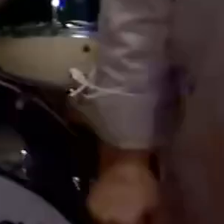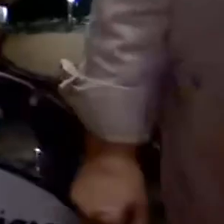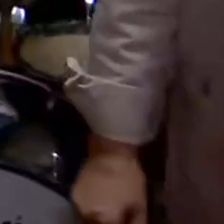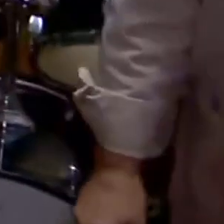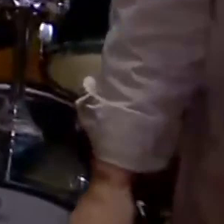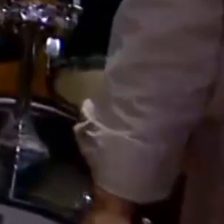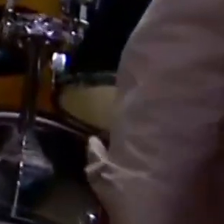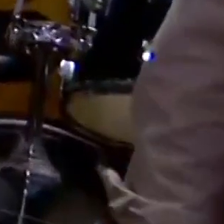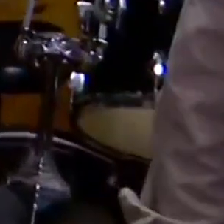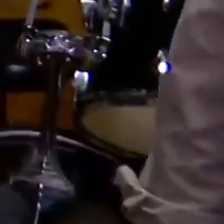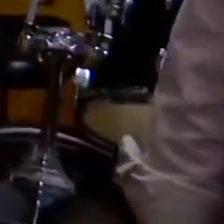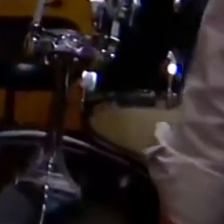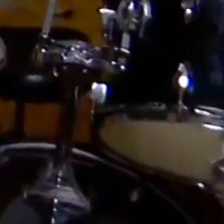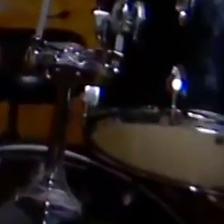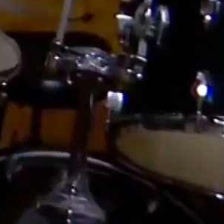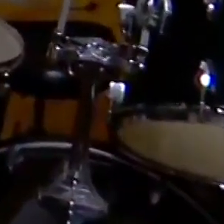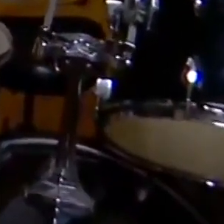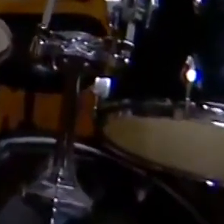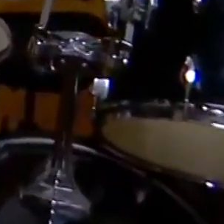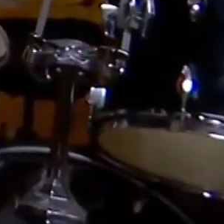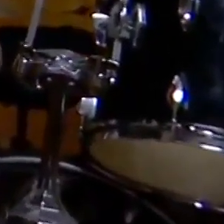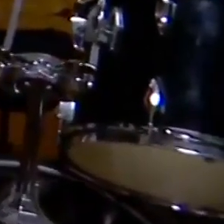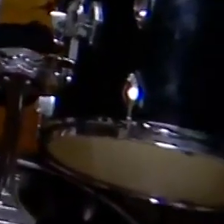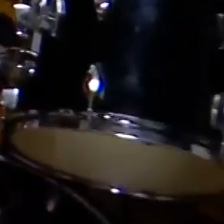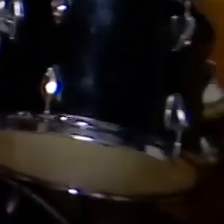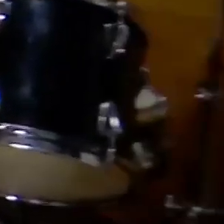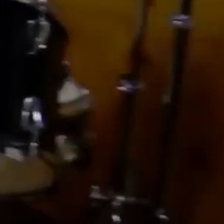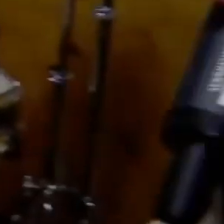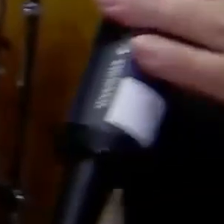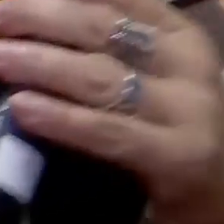un dedo de fuego señala mi mancha.